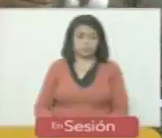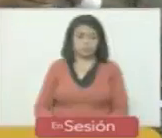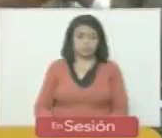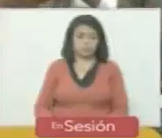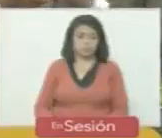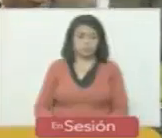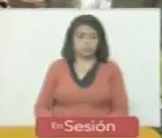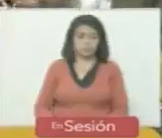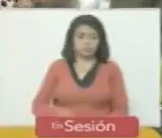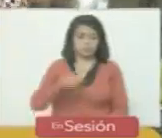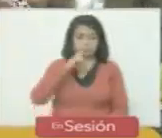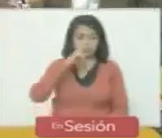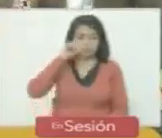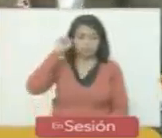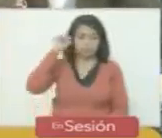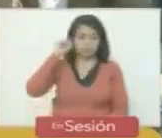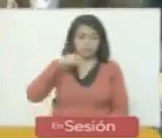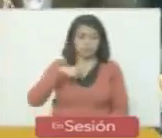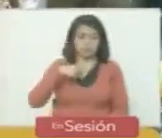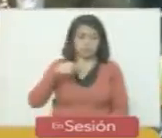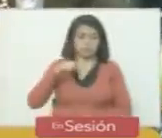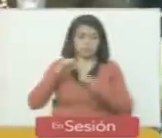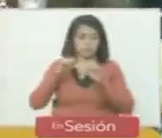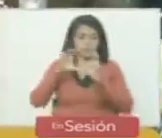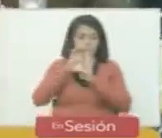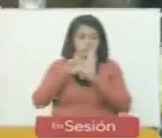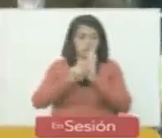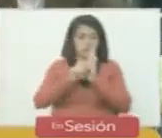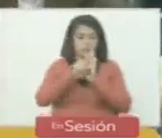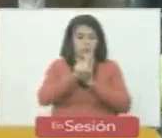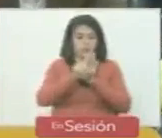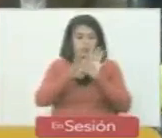que Nicolás Maduro fue constituyente en